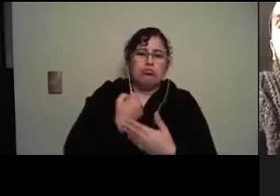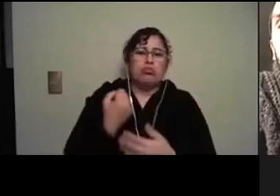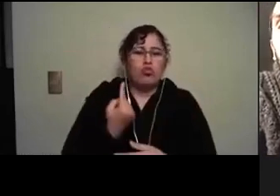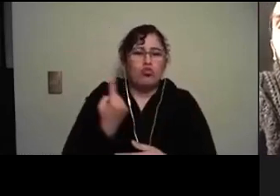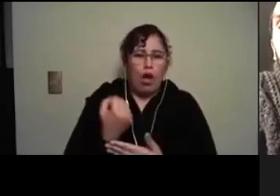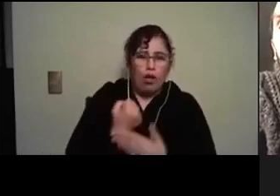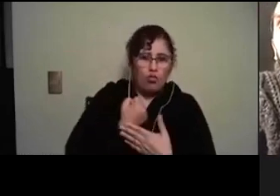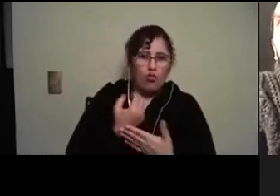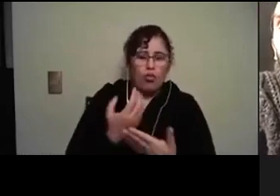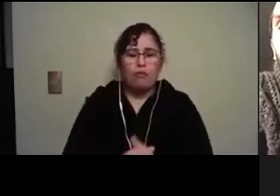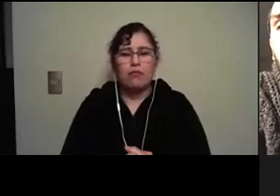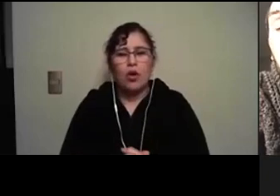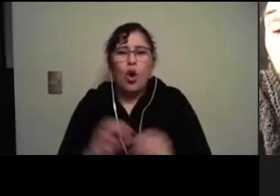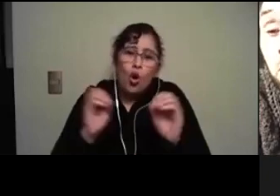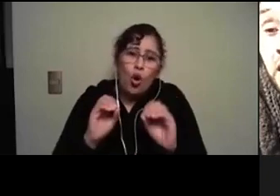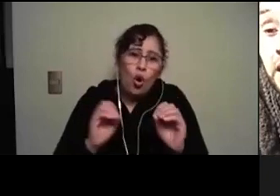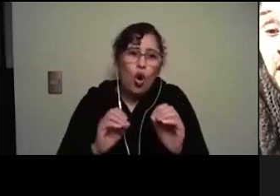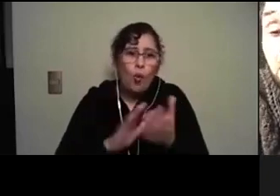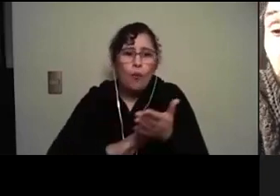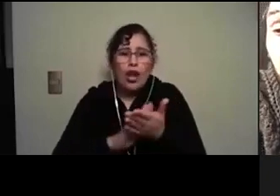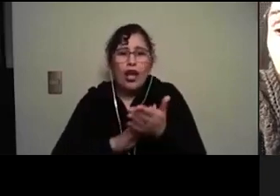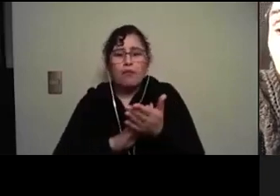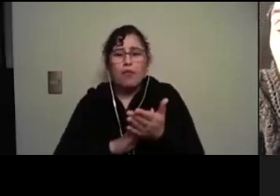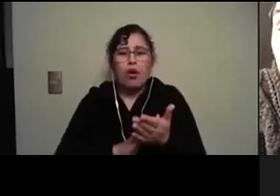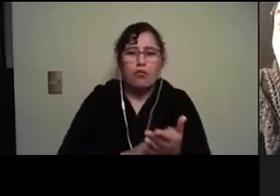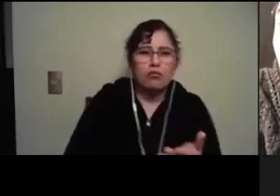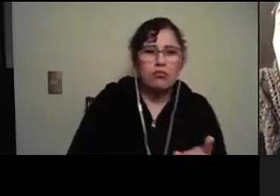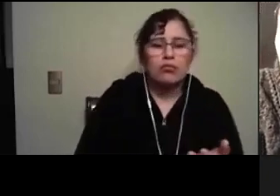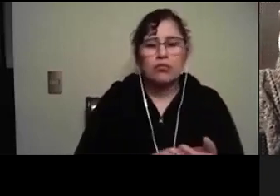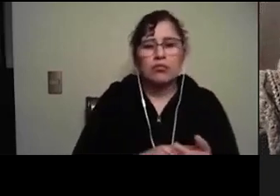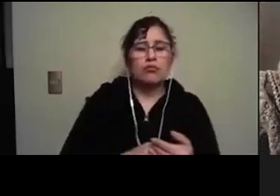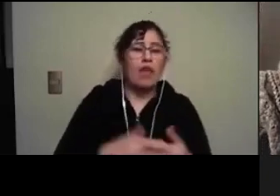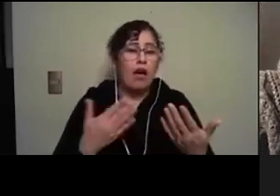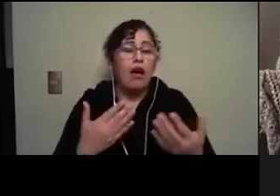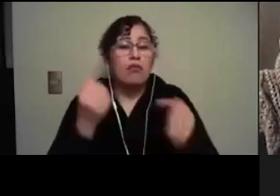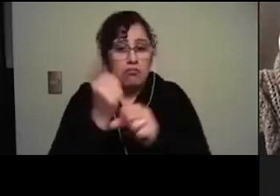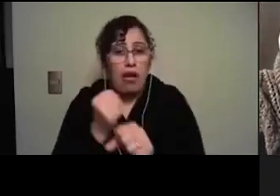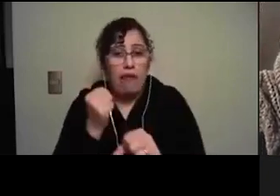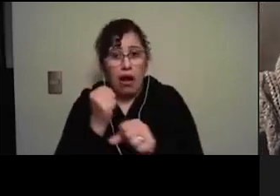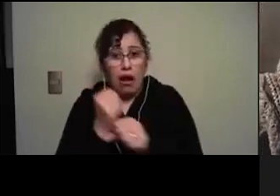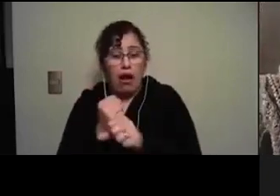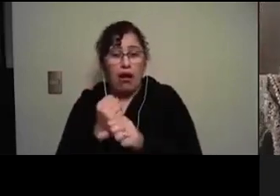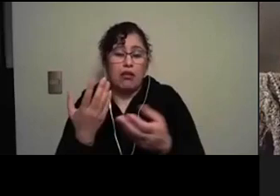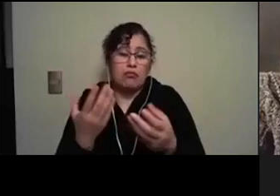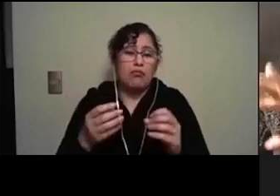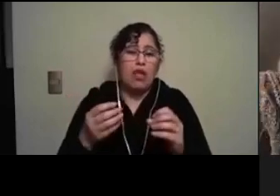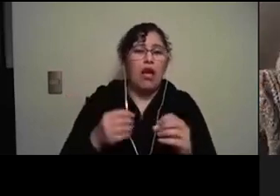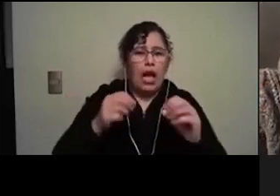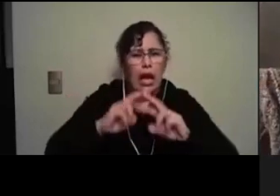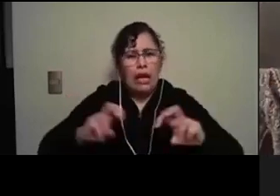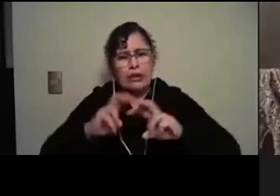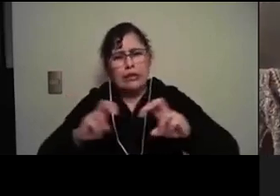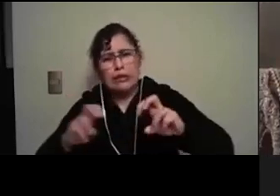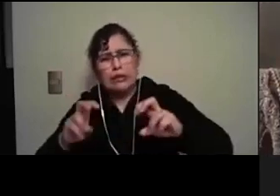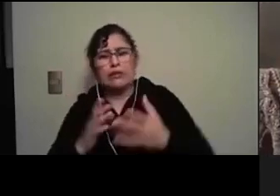el tener los años de academia, ya son Claro, recursos protectores del envejecimiento y de la función cognitiva. hay que Y trabajar en